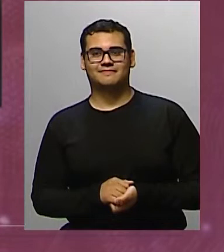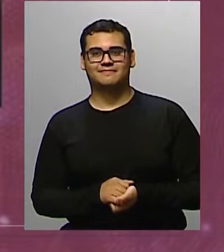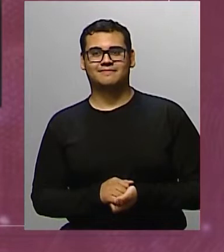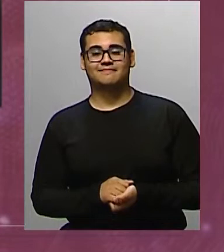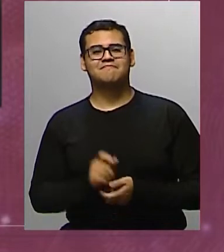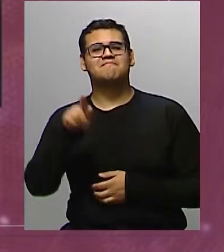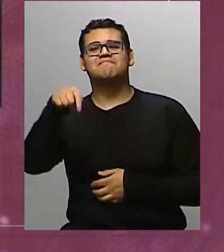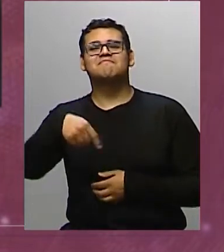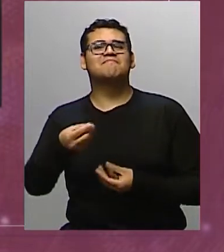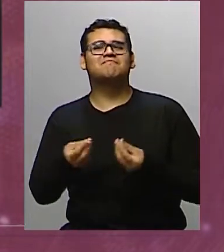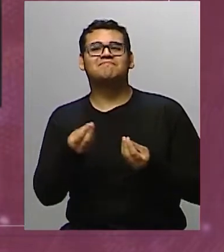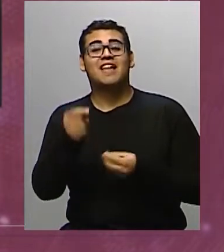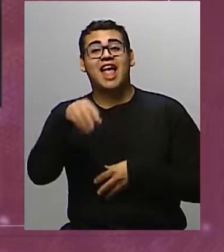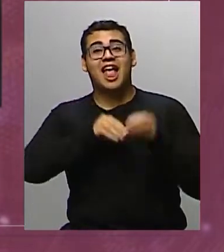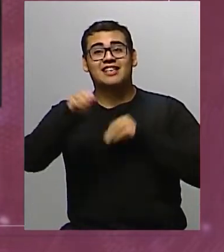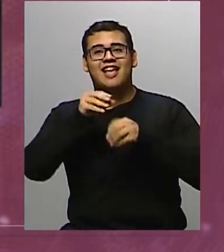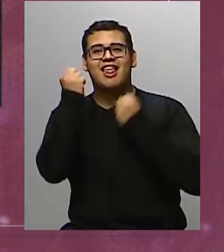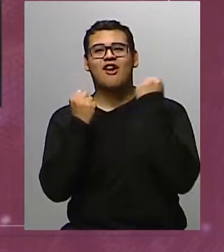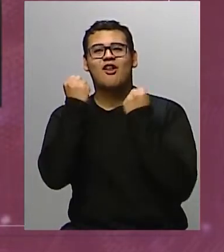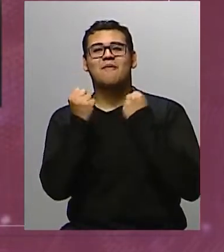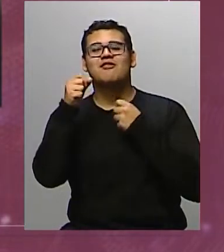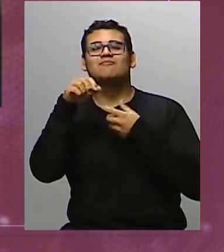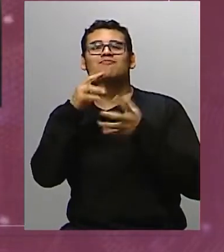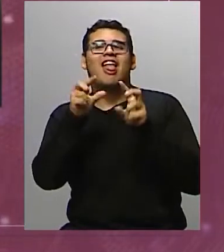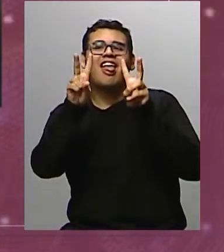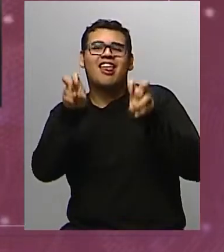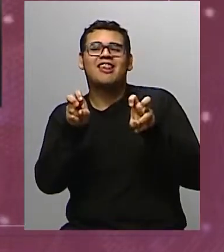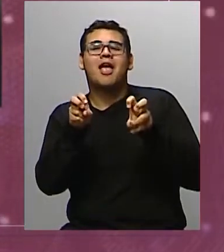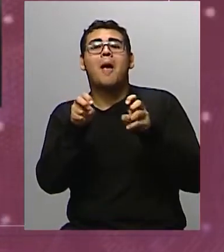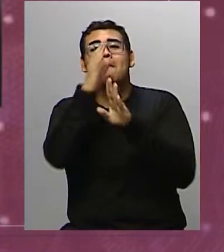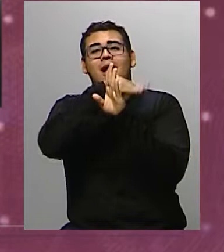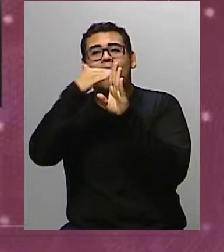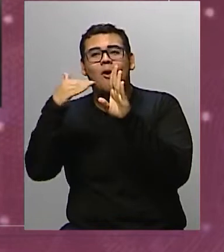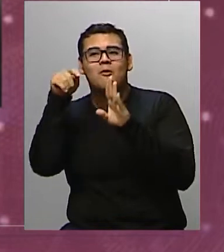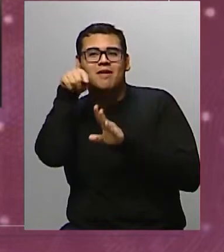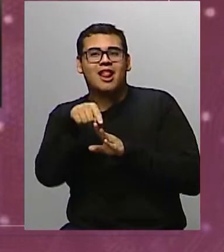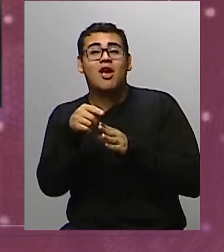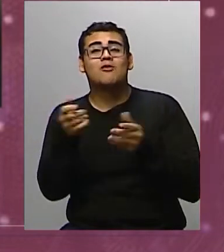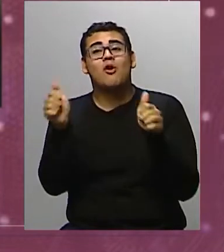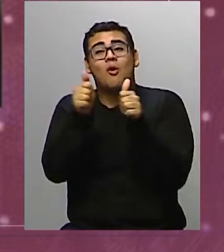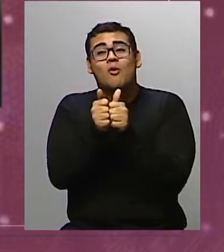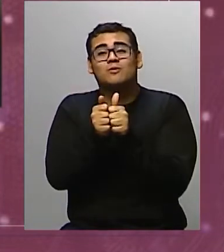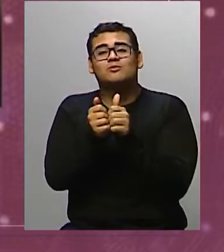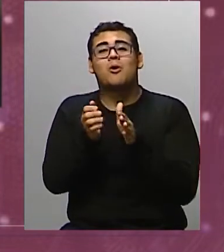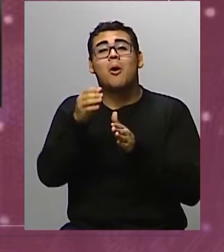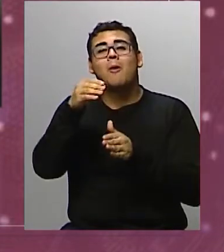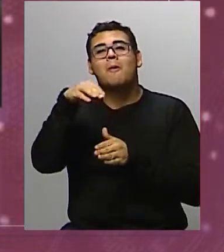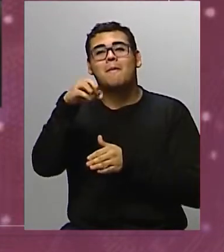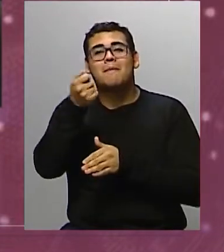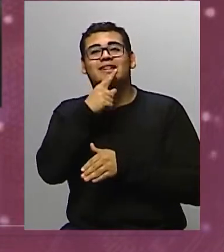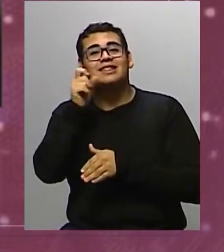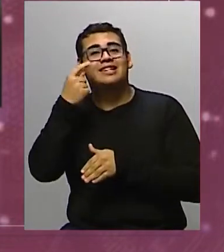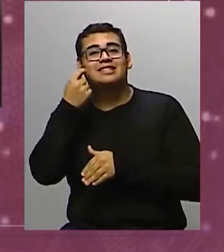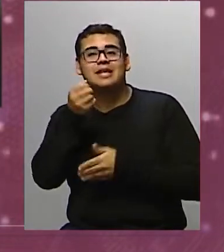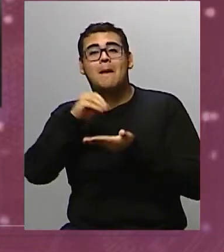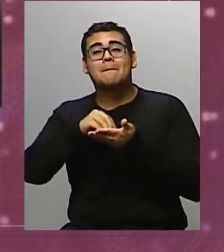Bueno, hoy aquí en Chat Económico nos estamos ocupando del tema humedales y lo hacemos con Patricia Puebla y Ever Sosa, que está